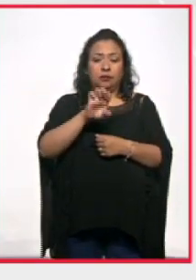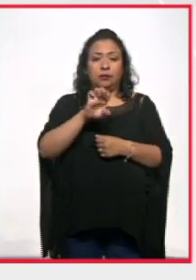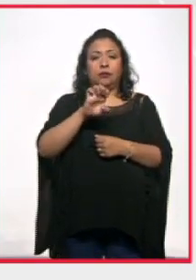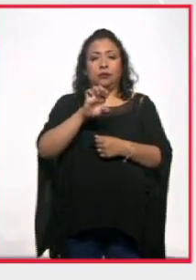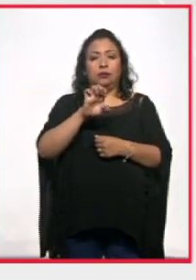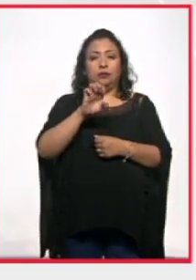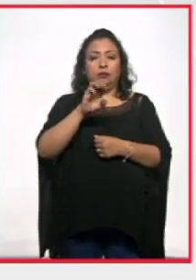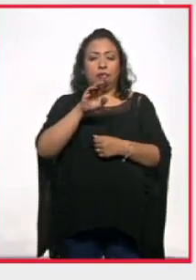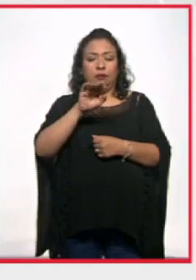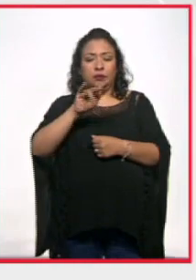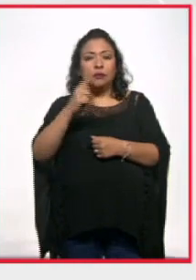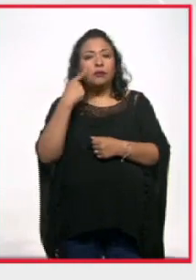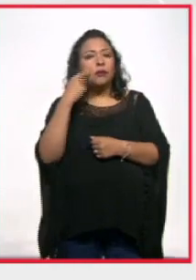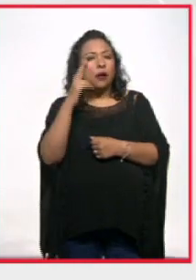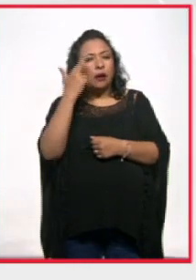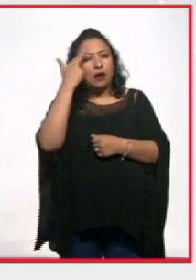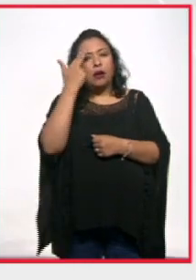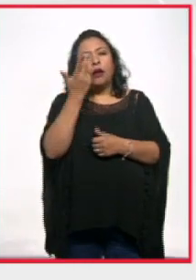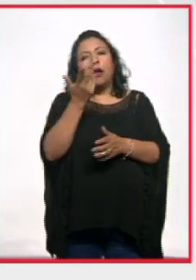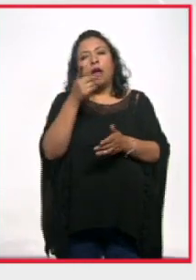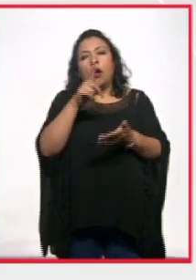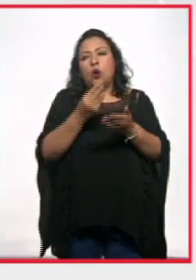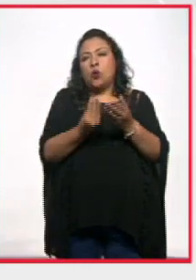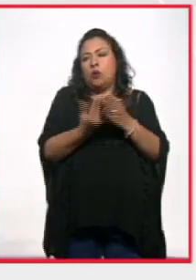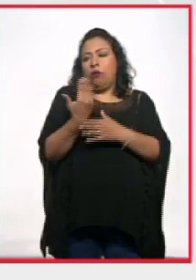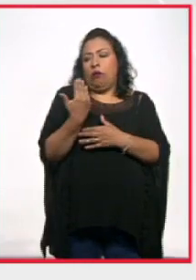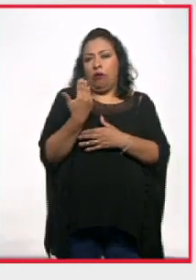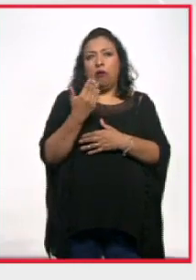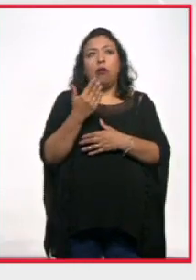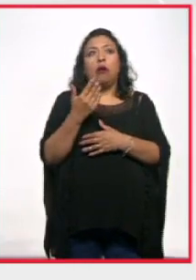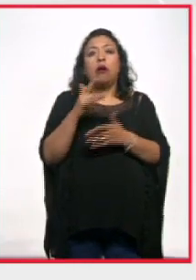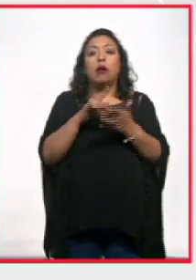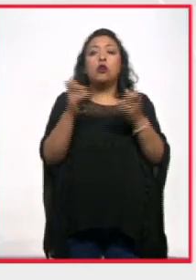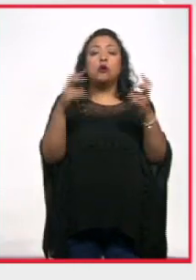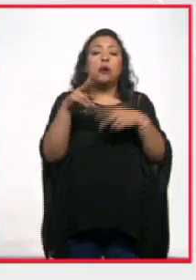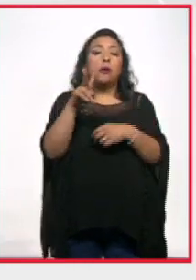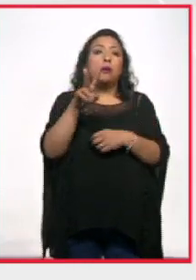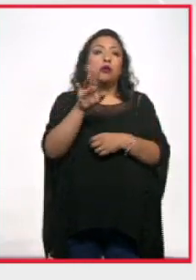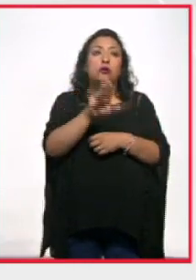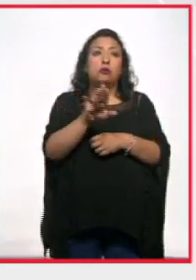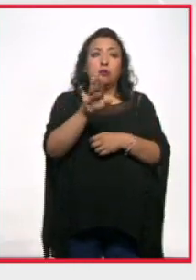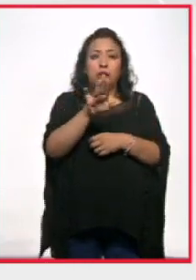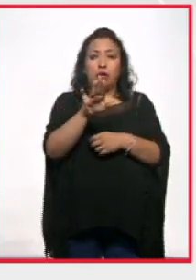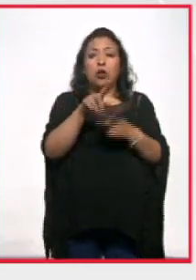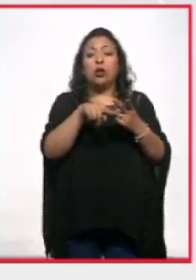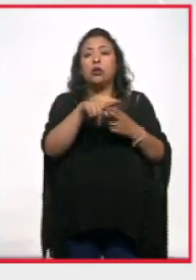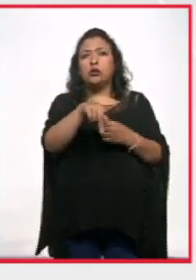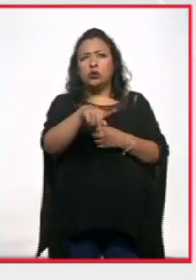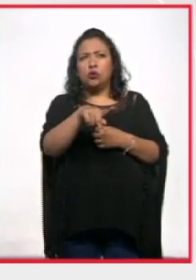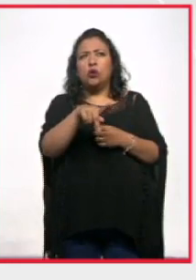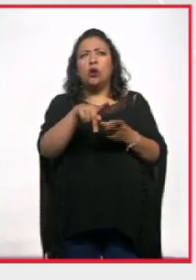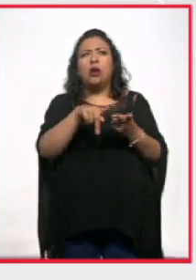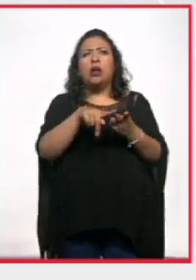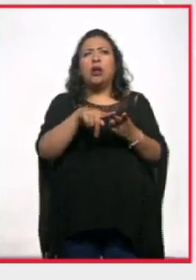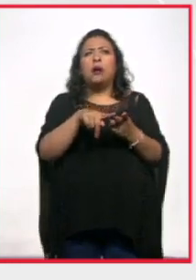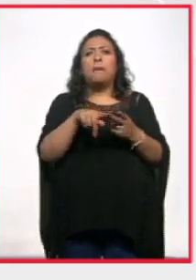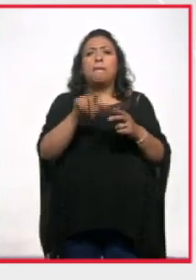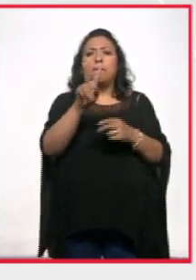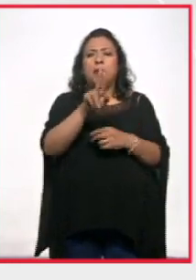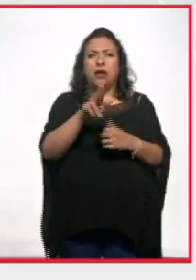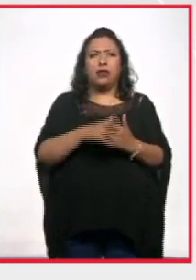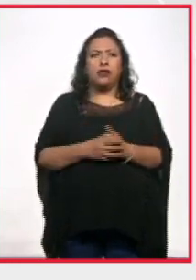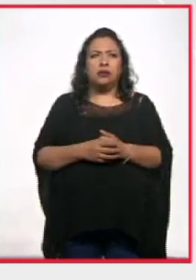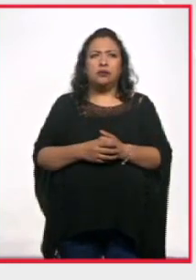a recordar alguna de sus actuaciones recientes. Gracias. Nos vemos aquí el próximo miércoles. No se olviden de su programa y el concierto del